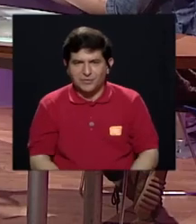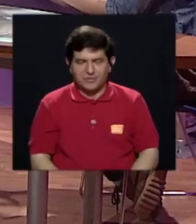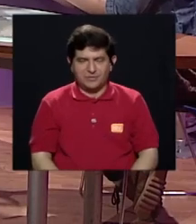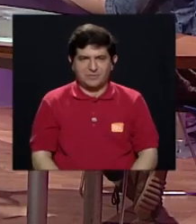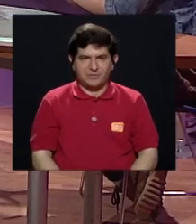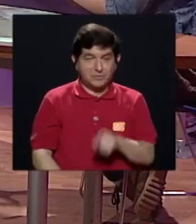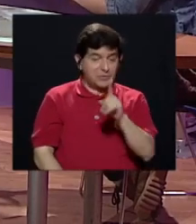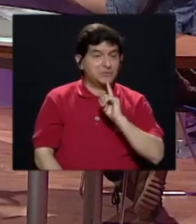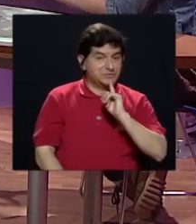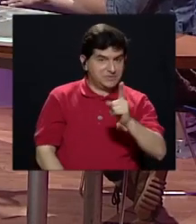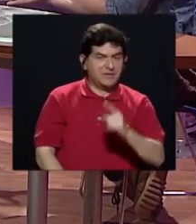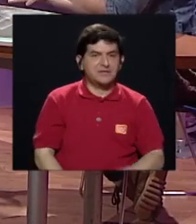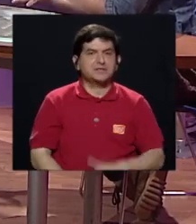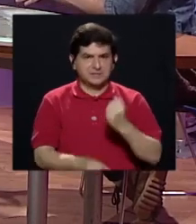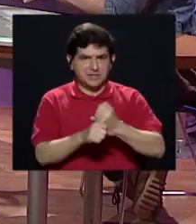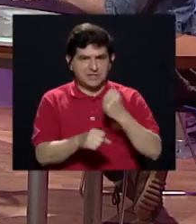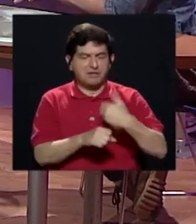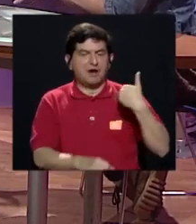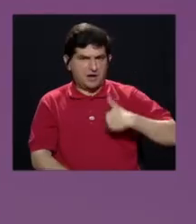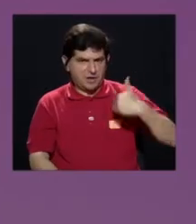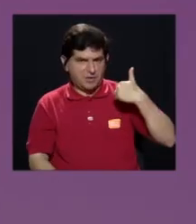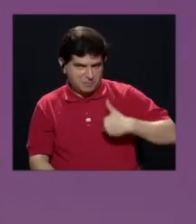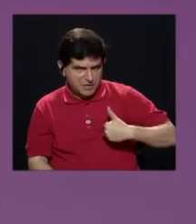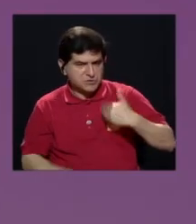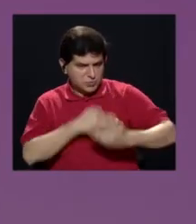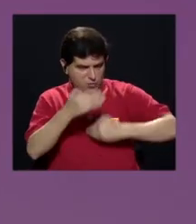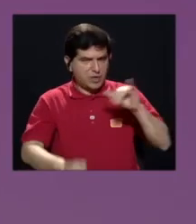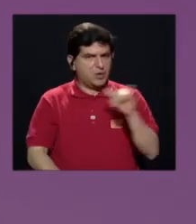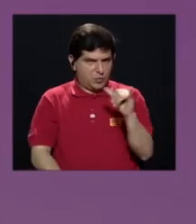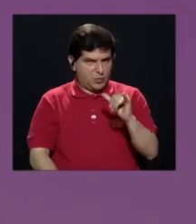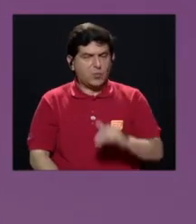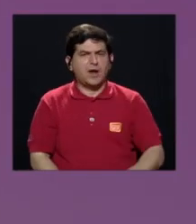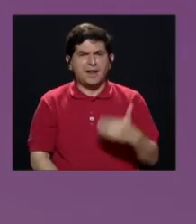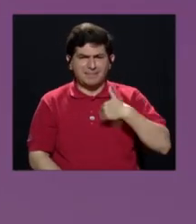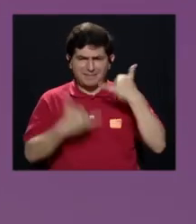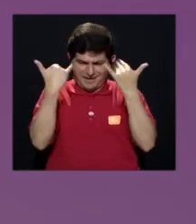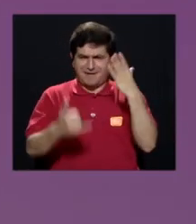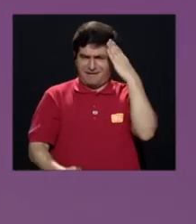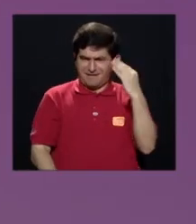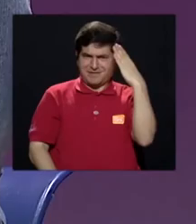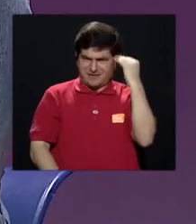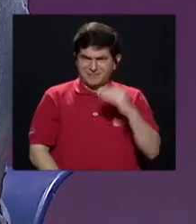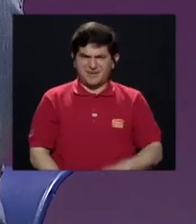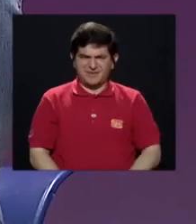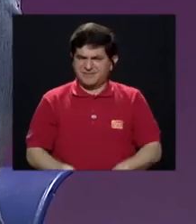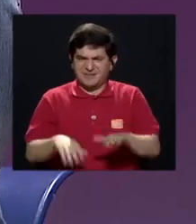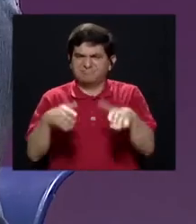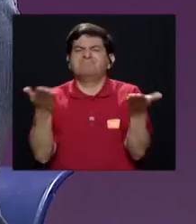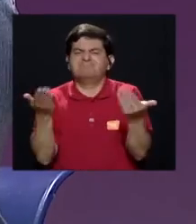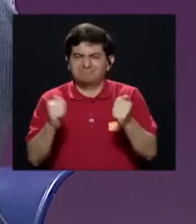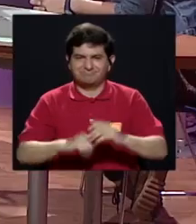vos te referís a que hay que trabajar las masculinidades, ¿verdad? Uh-huh. ¿Han tenido estas experiencias y cómo han sido?